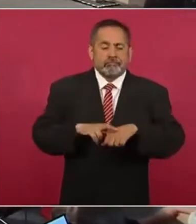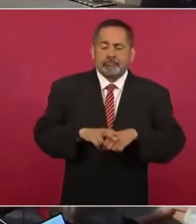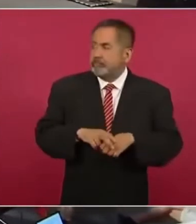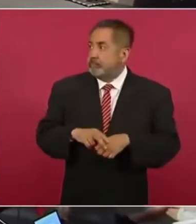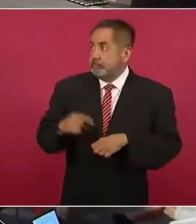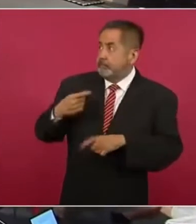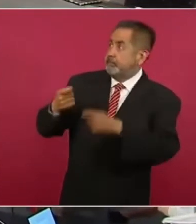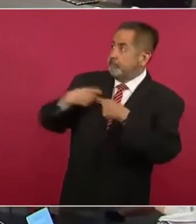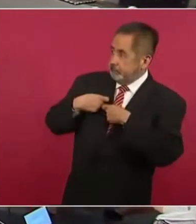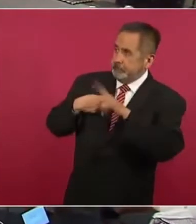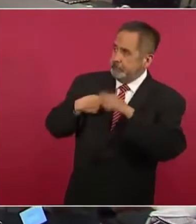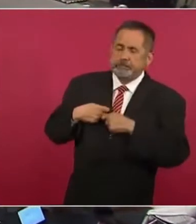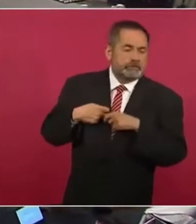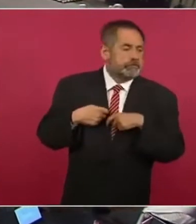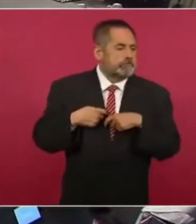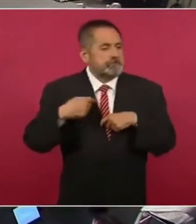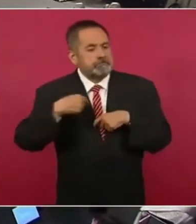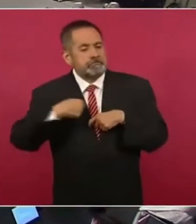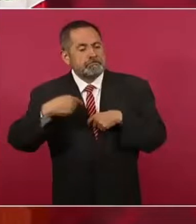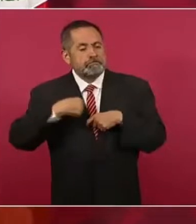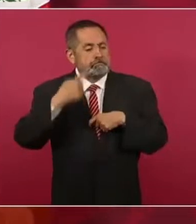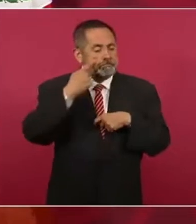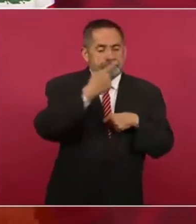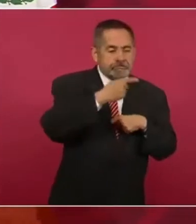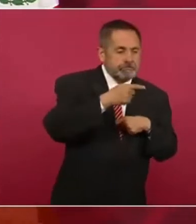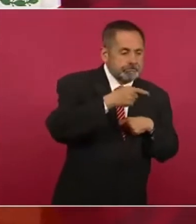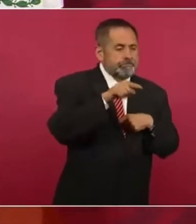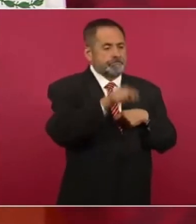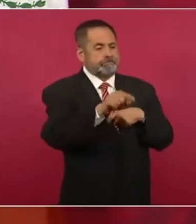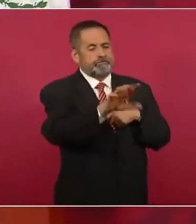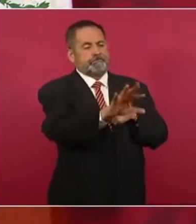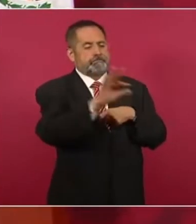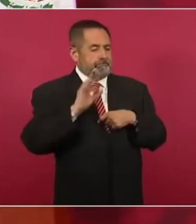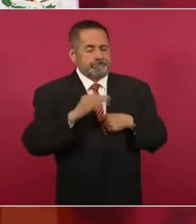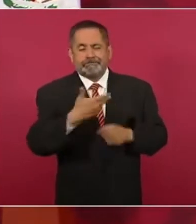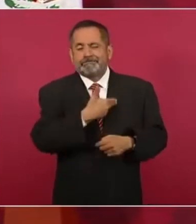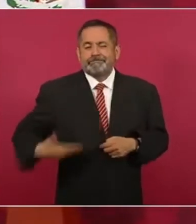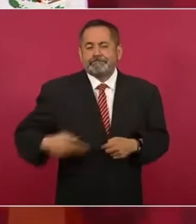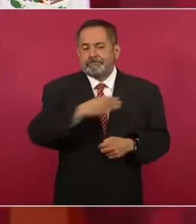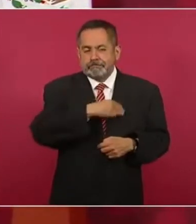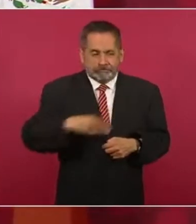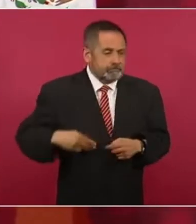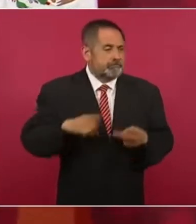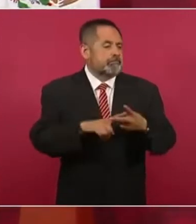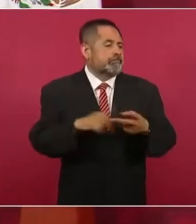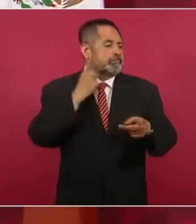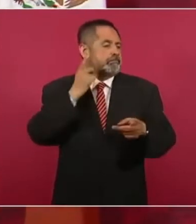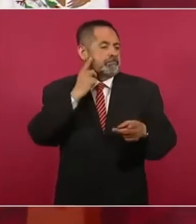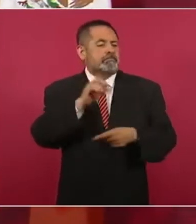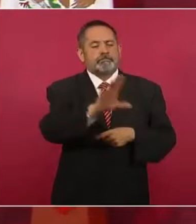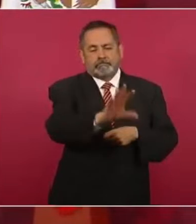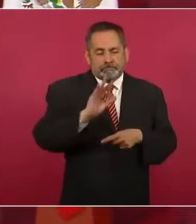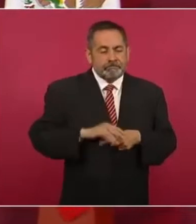nombran a los presidentes municipales, a los diputados locales, a los